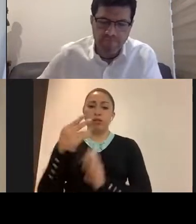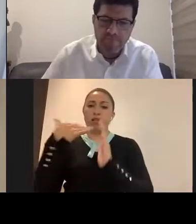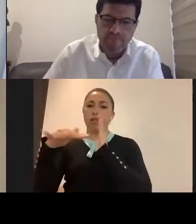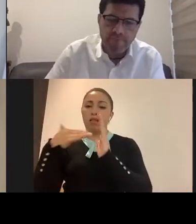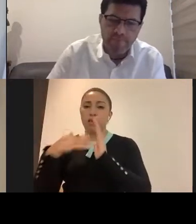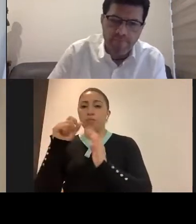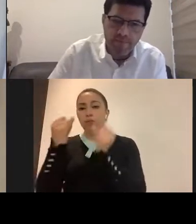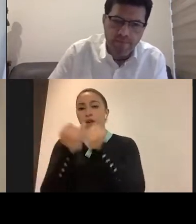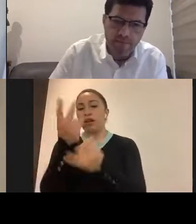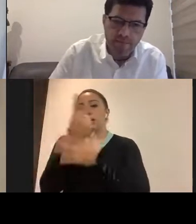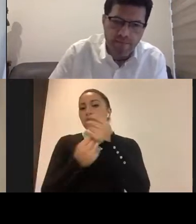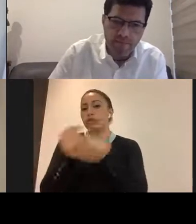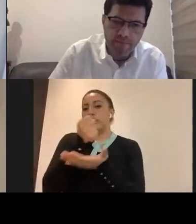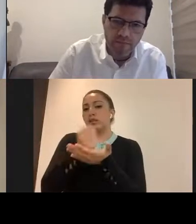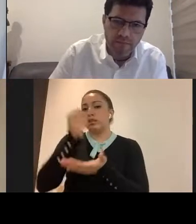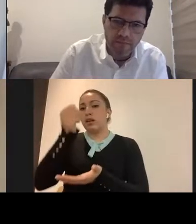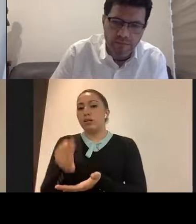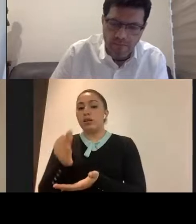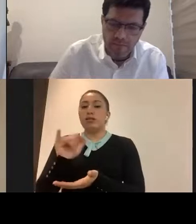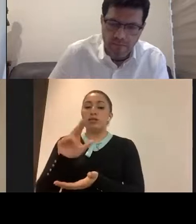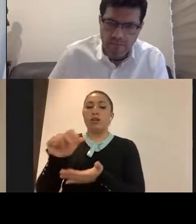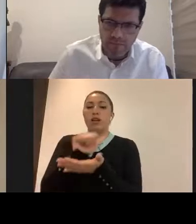en un solo acto el acta de la sesión anterior.